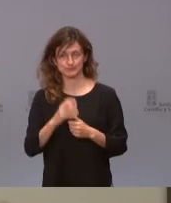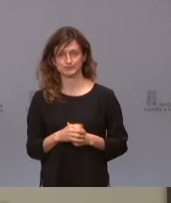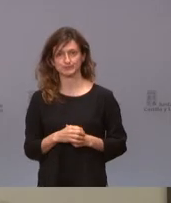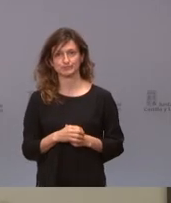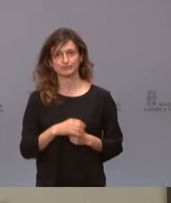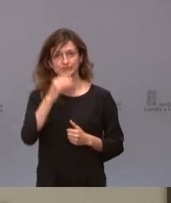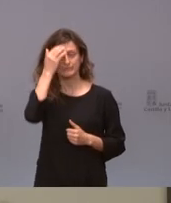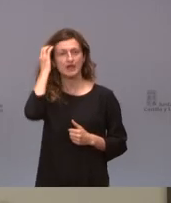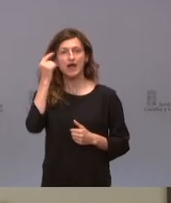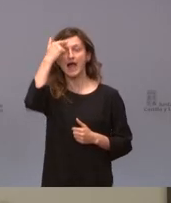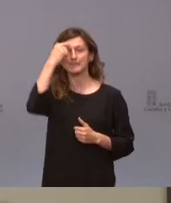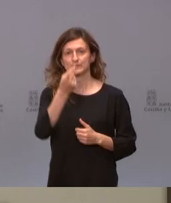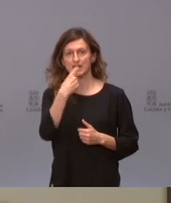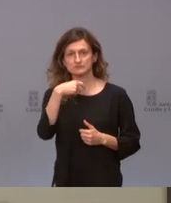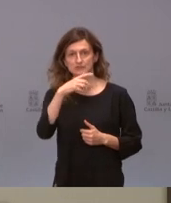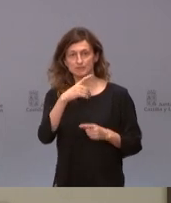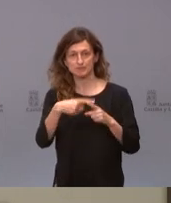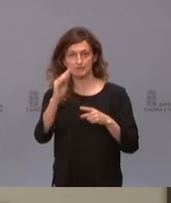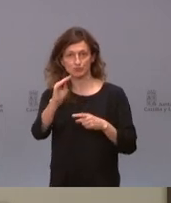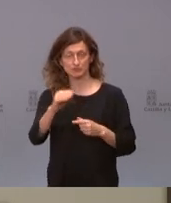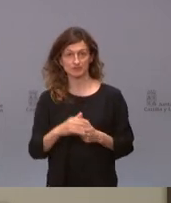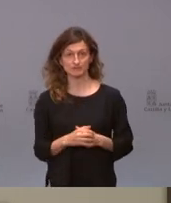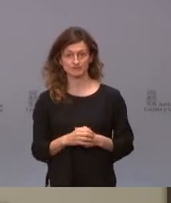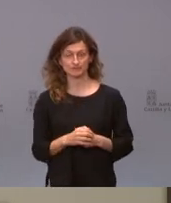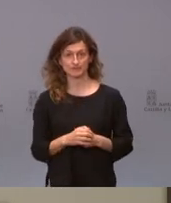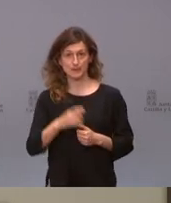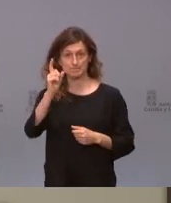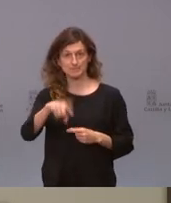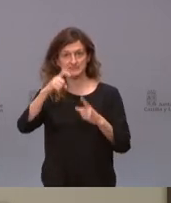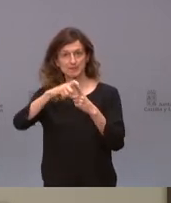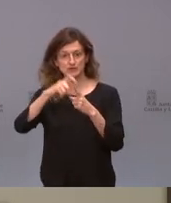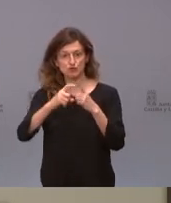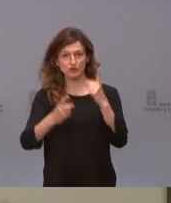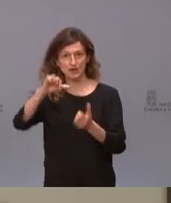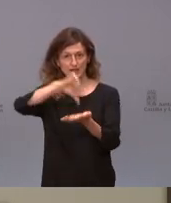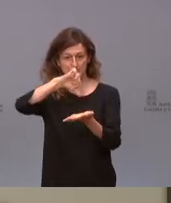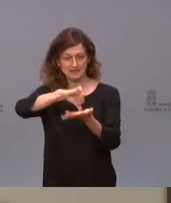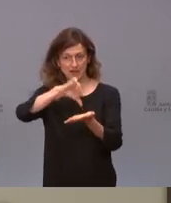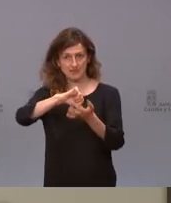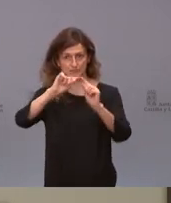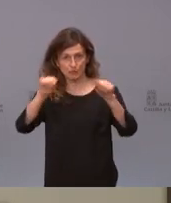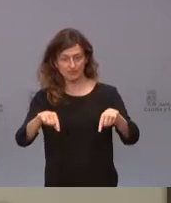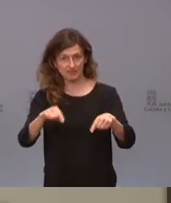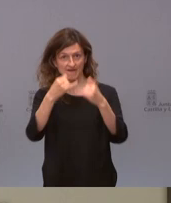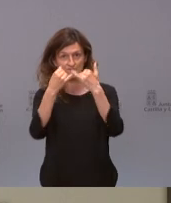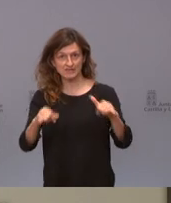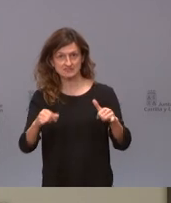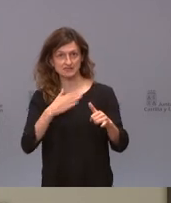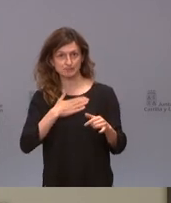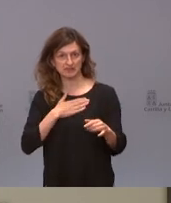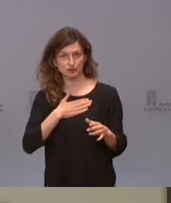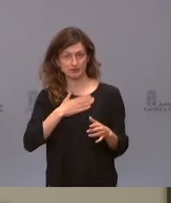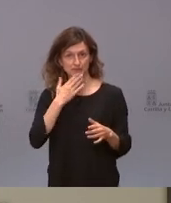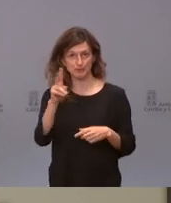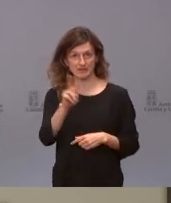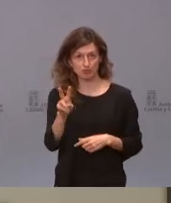también para que se me ha olvidado ahora en el mes de mayo y algunas capitales de provincia que tienen fiestas patronales es el caso de